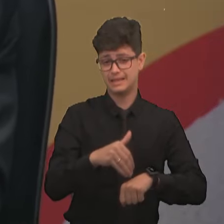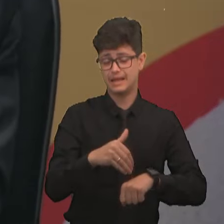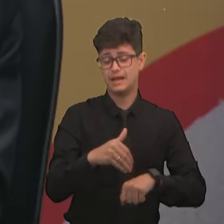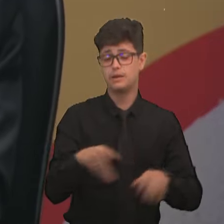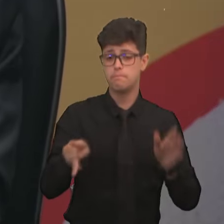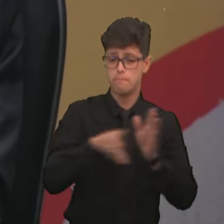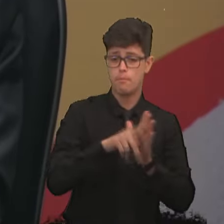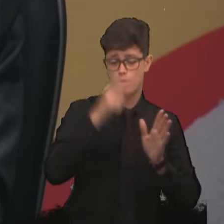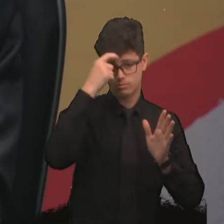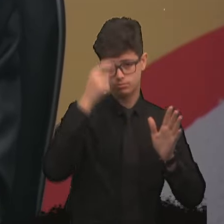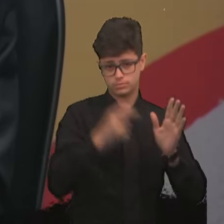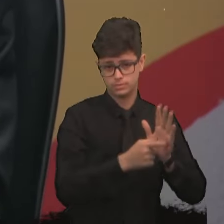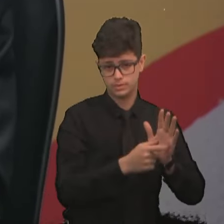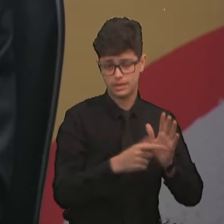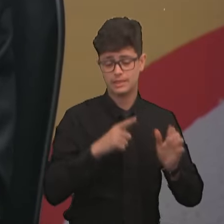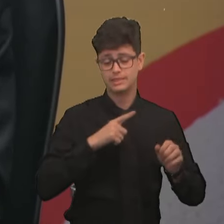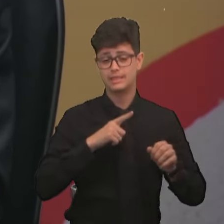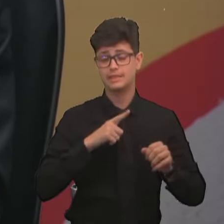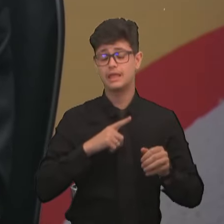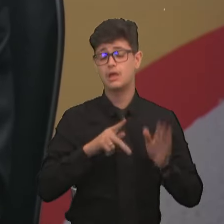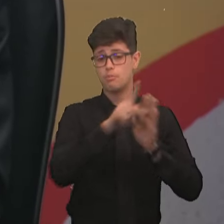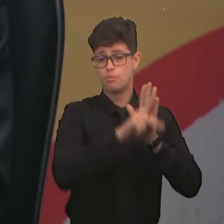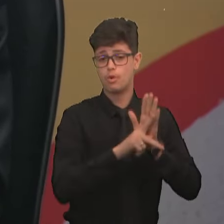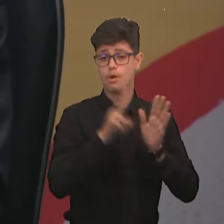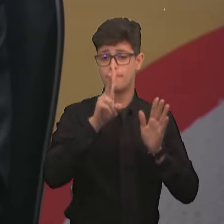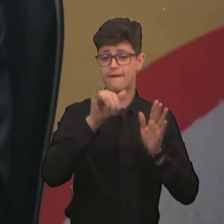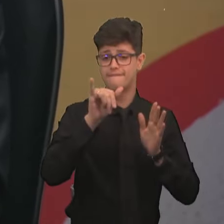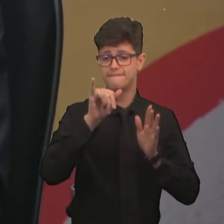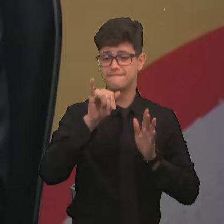información. Tenemos el programa Víctor,